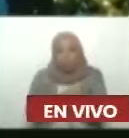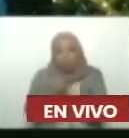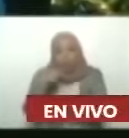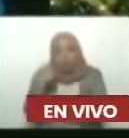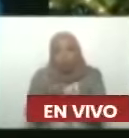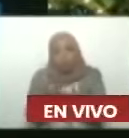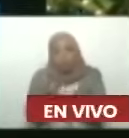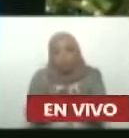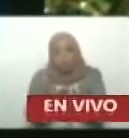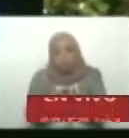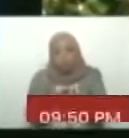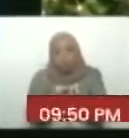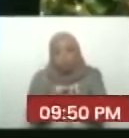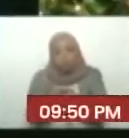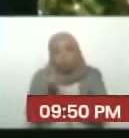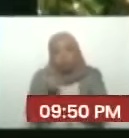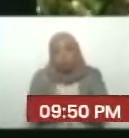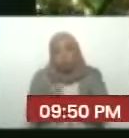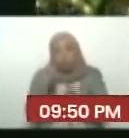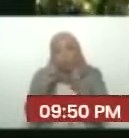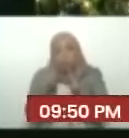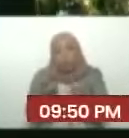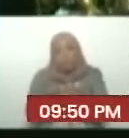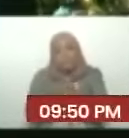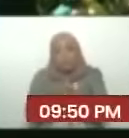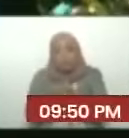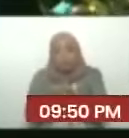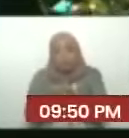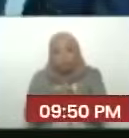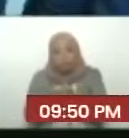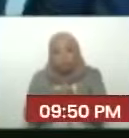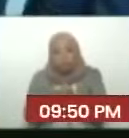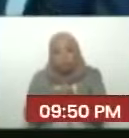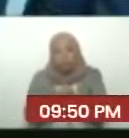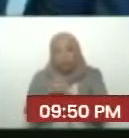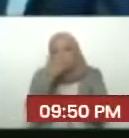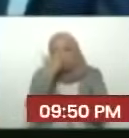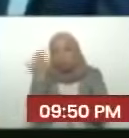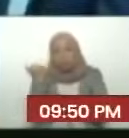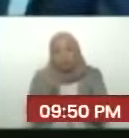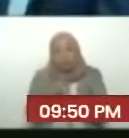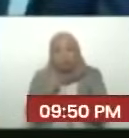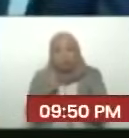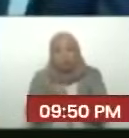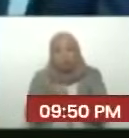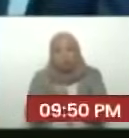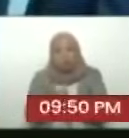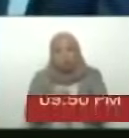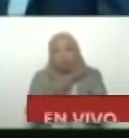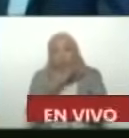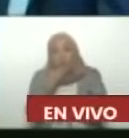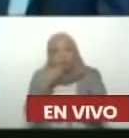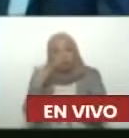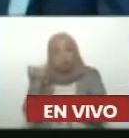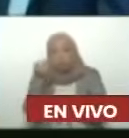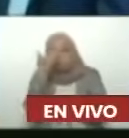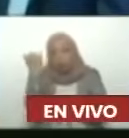testigo. Y además tuvimos un gran amigo. Inolvidable,